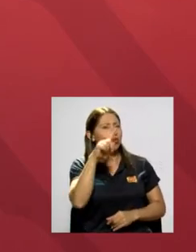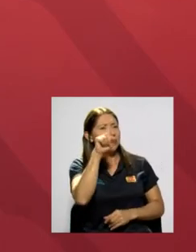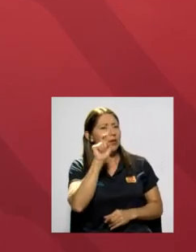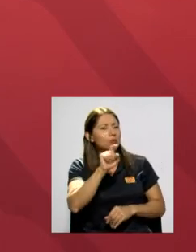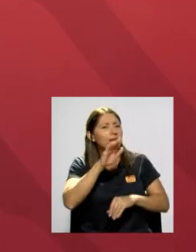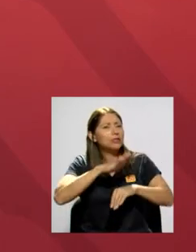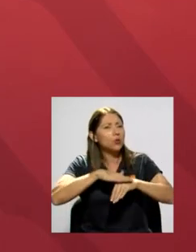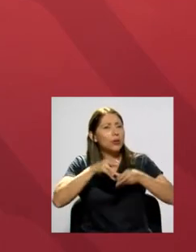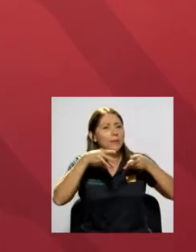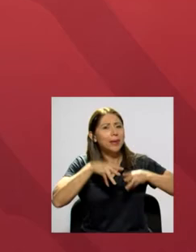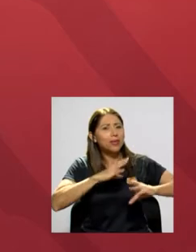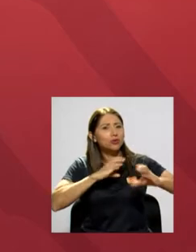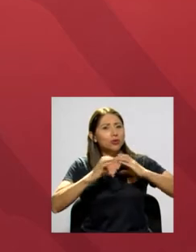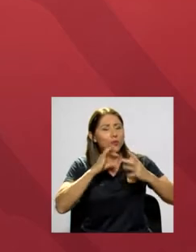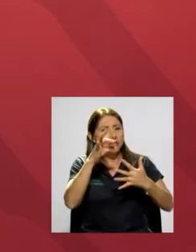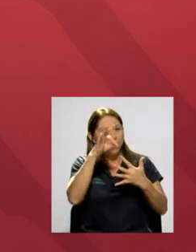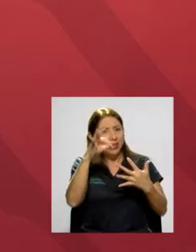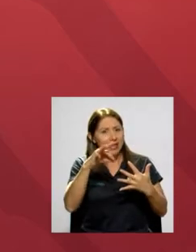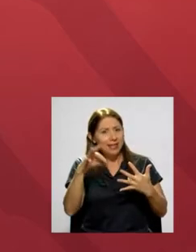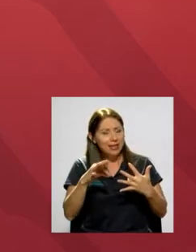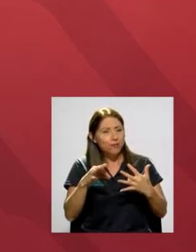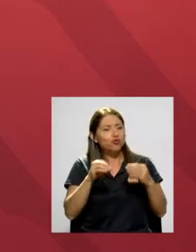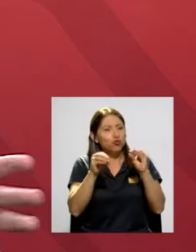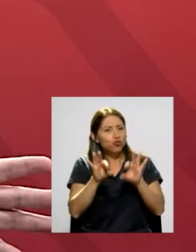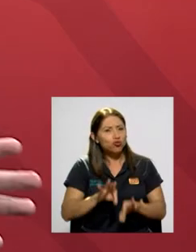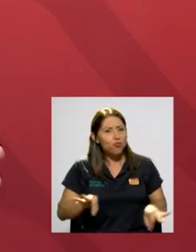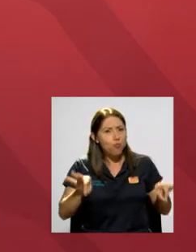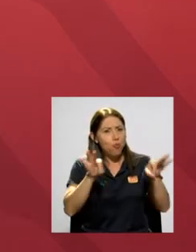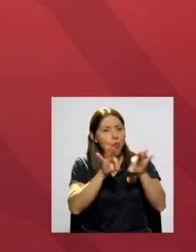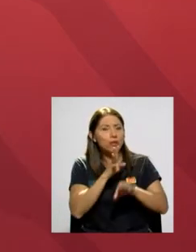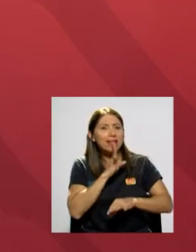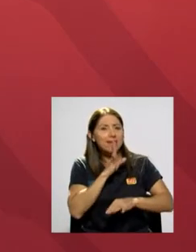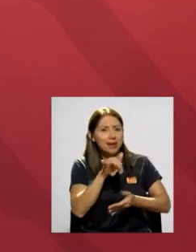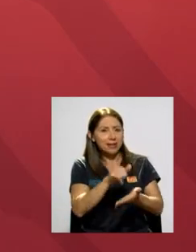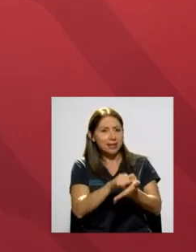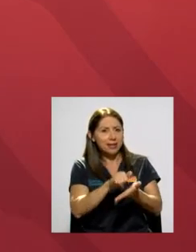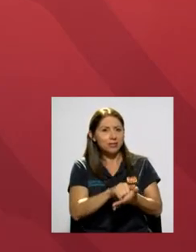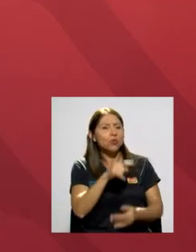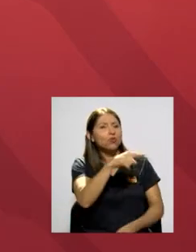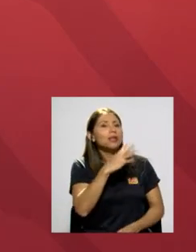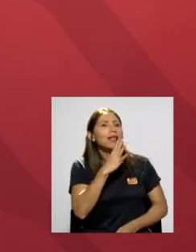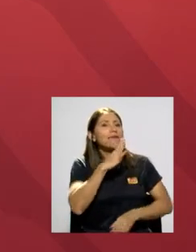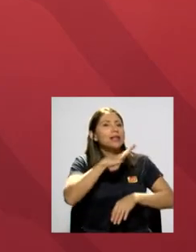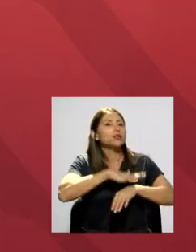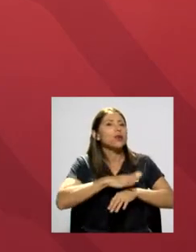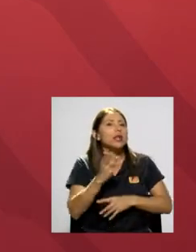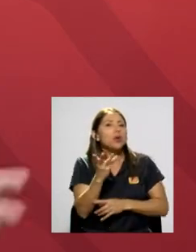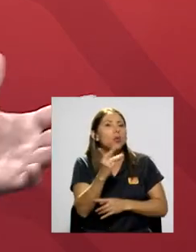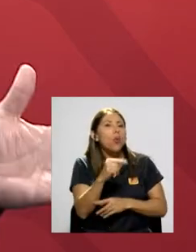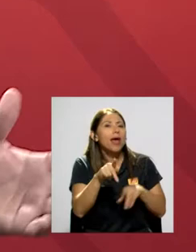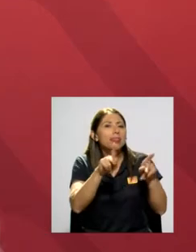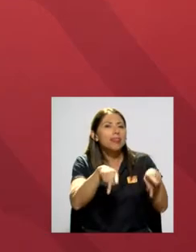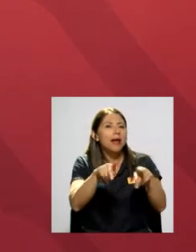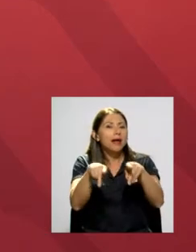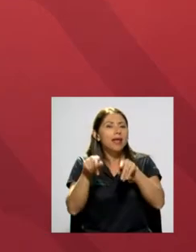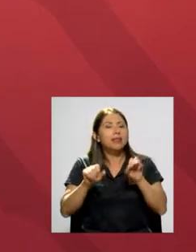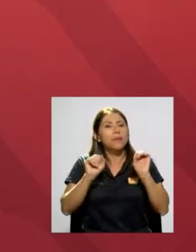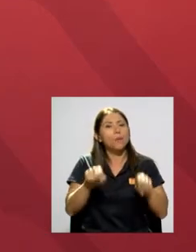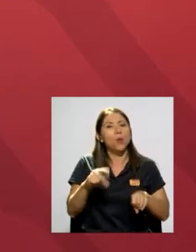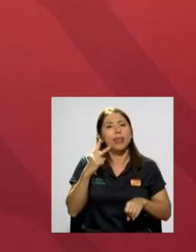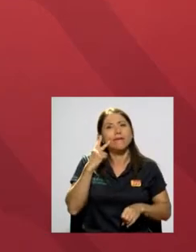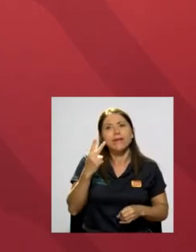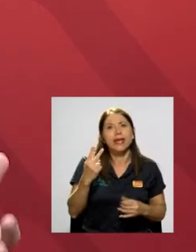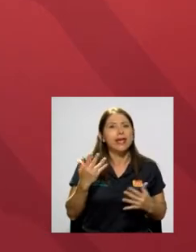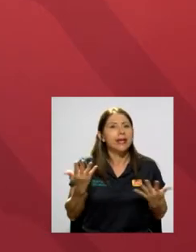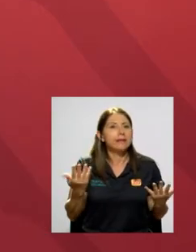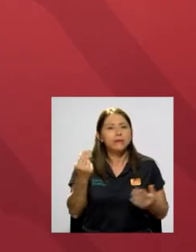alternativos que vale la pena abordar. Usted menciona, digamos, la cantidad de gente que puede ver no